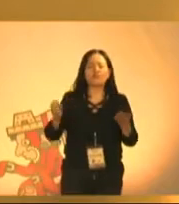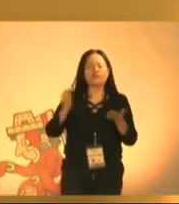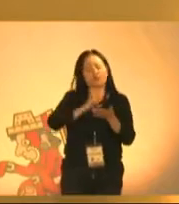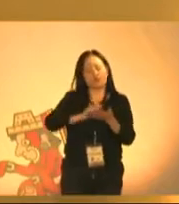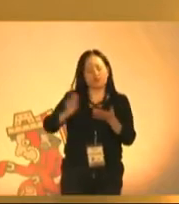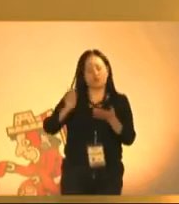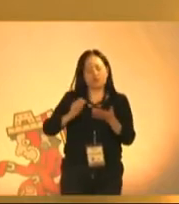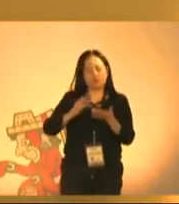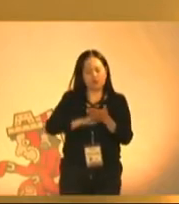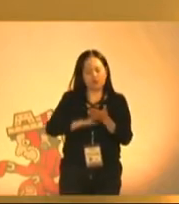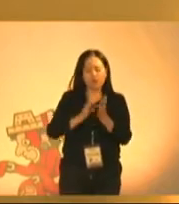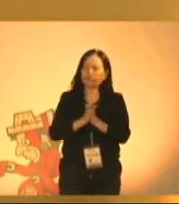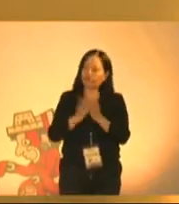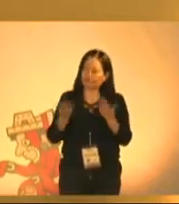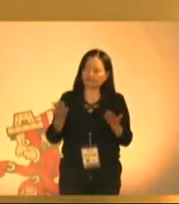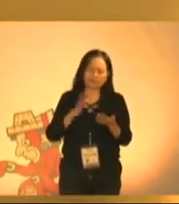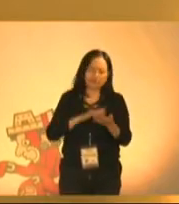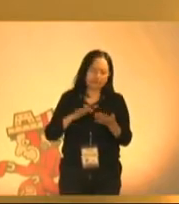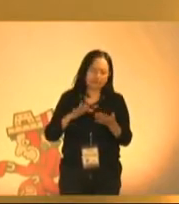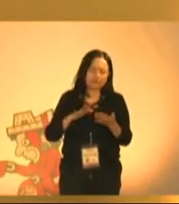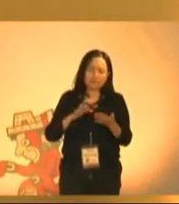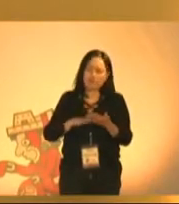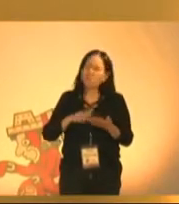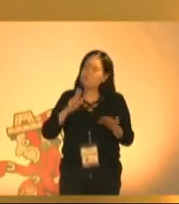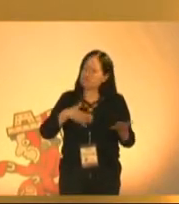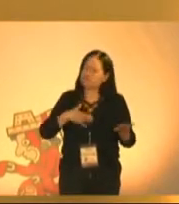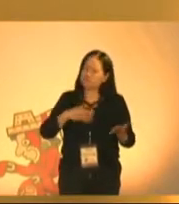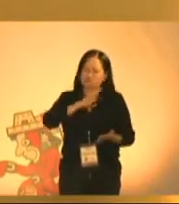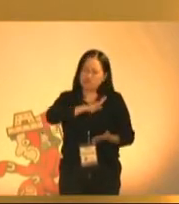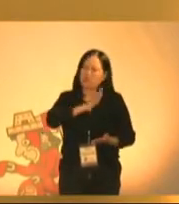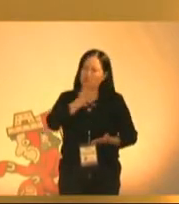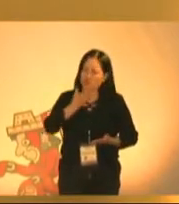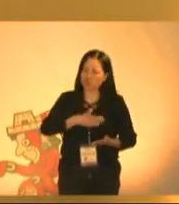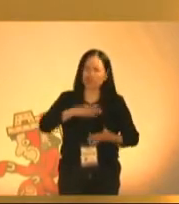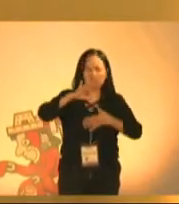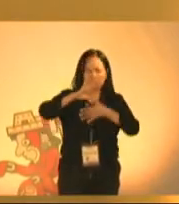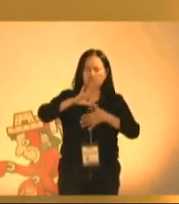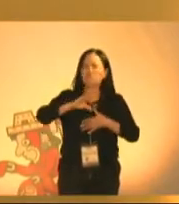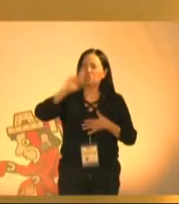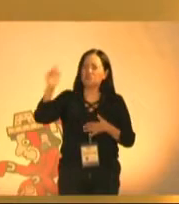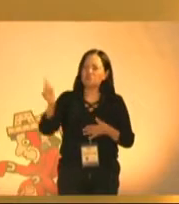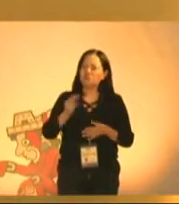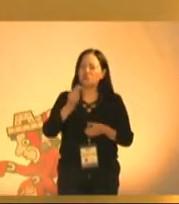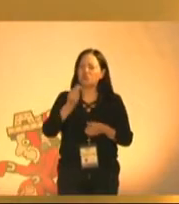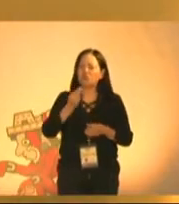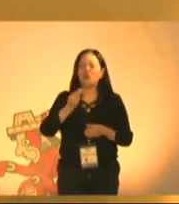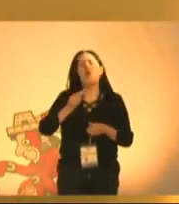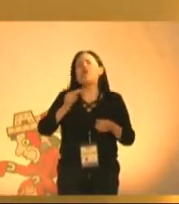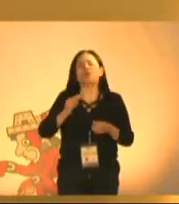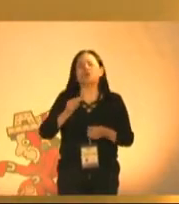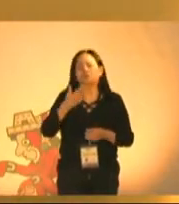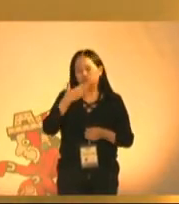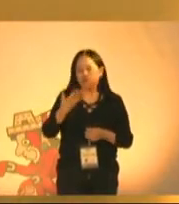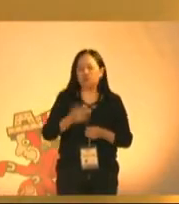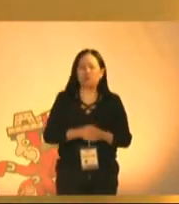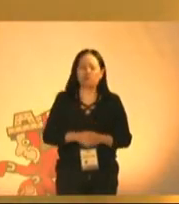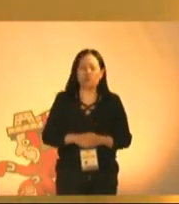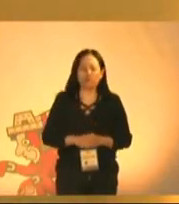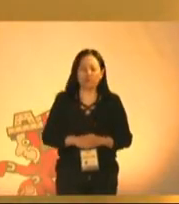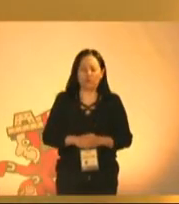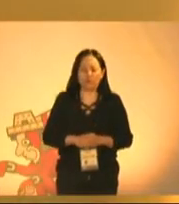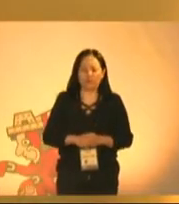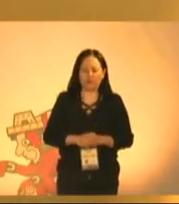lenguaje de hispano universal de manejo común en todos nuestros países y tiene